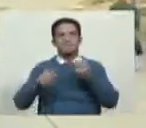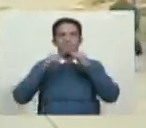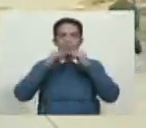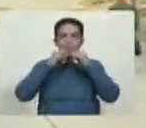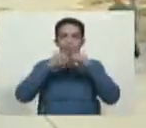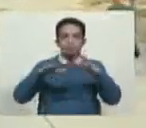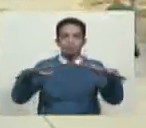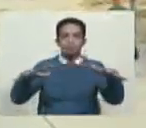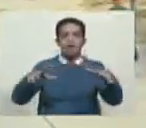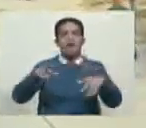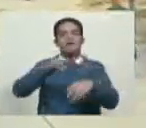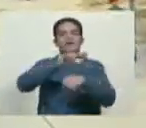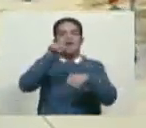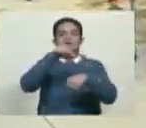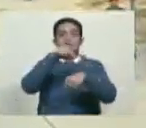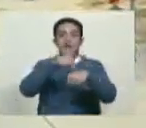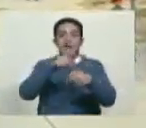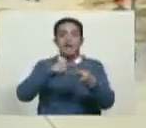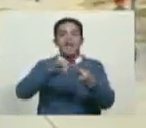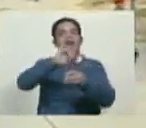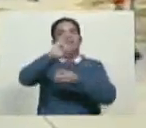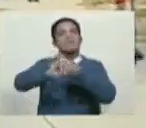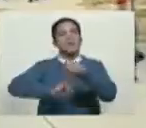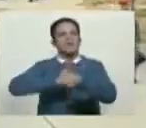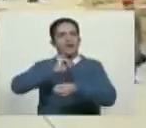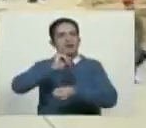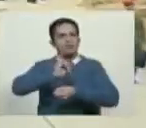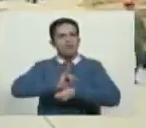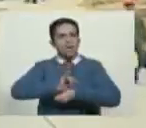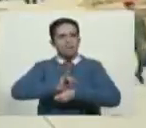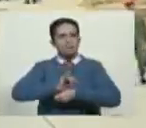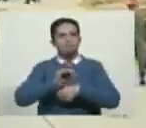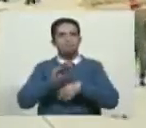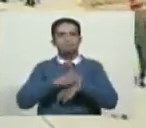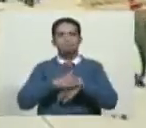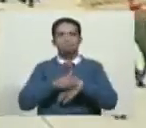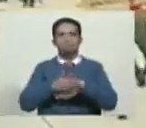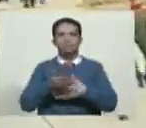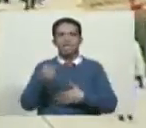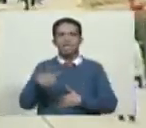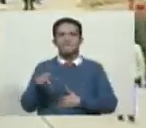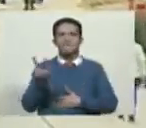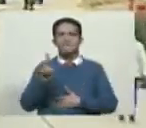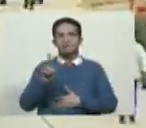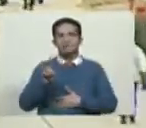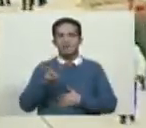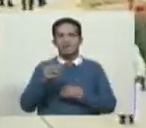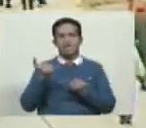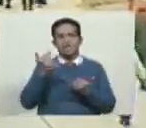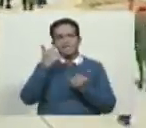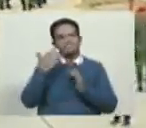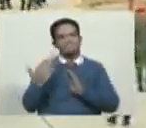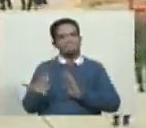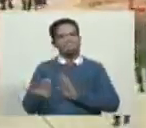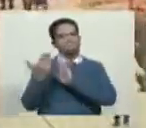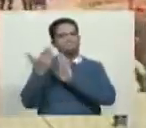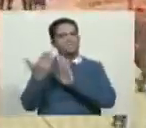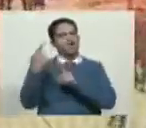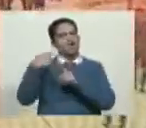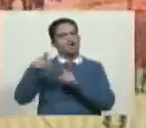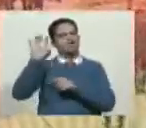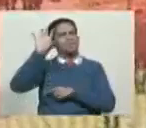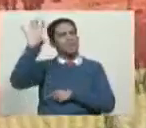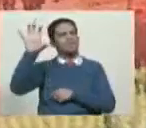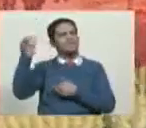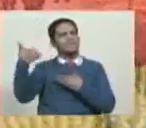e internacional en un contexto en el que nuestra nación enfrenta una agresión externa y ha denunciado